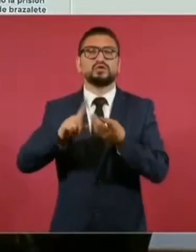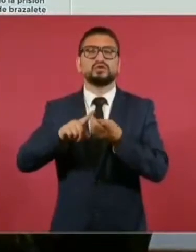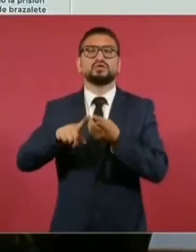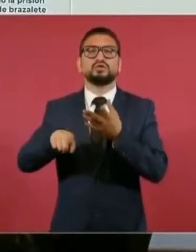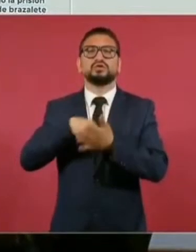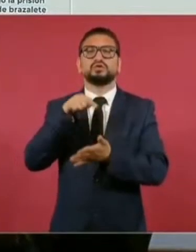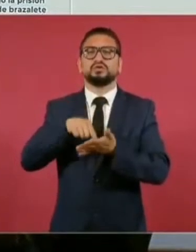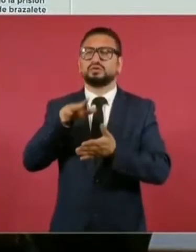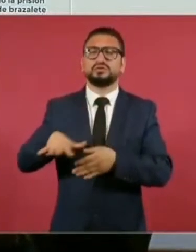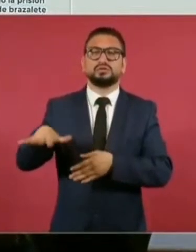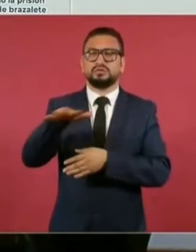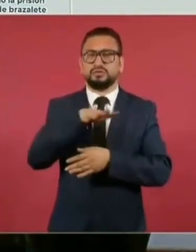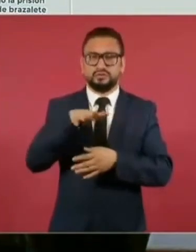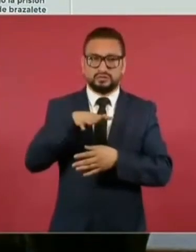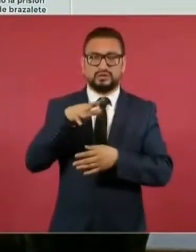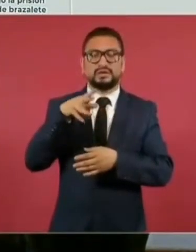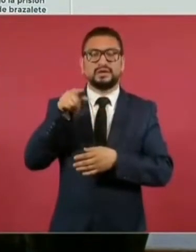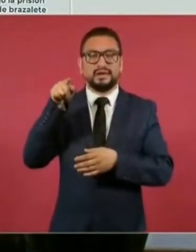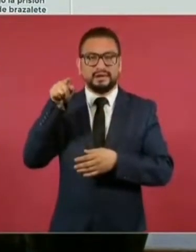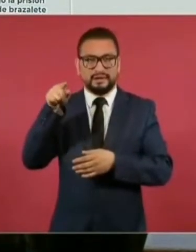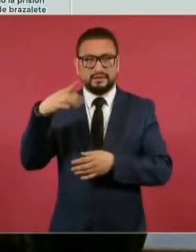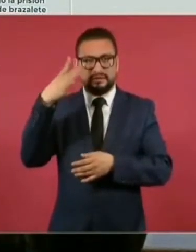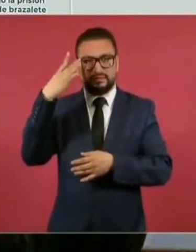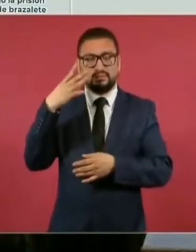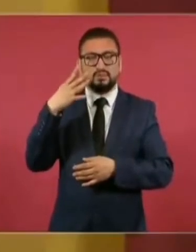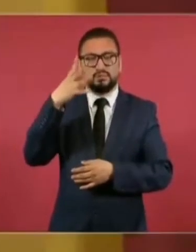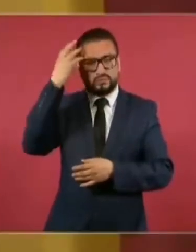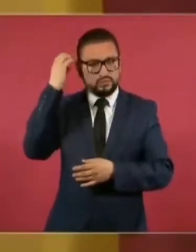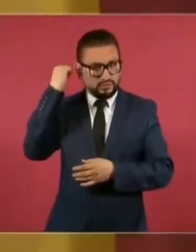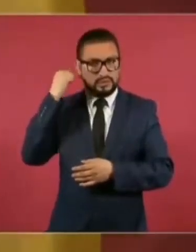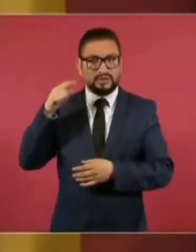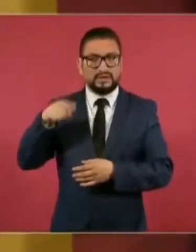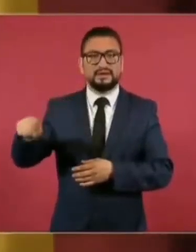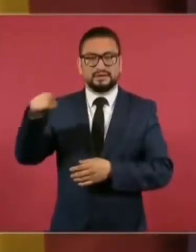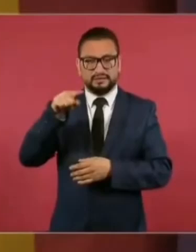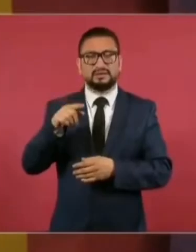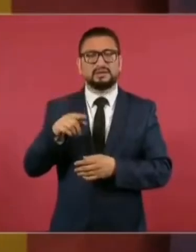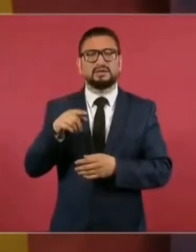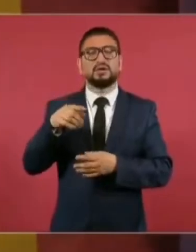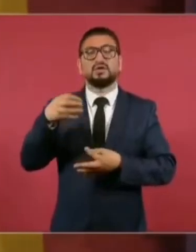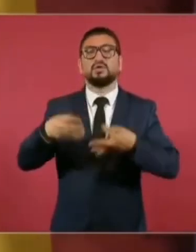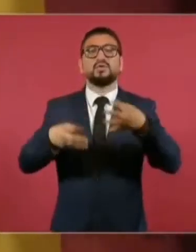Distrito Judicial de Morelos, ella es jueza de control allá en